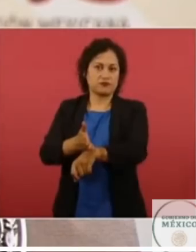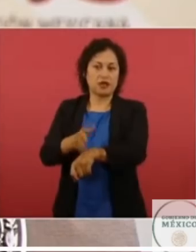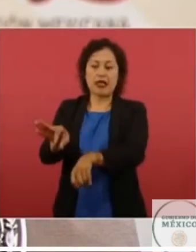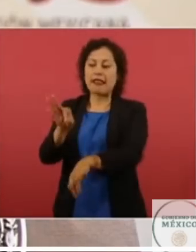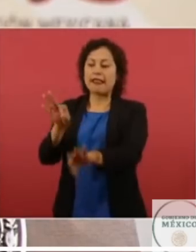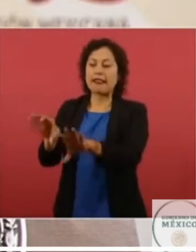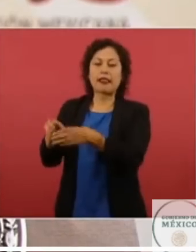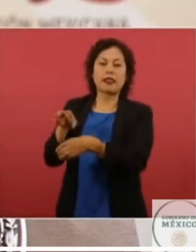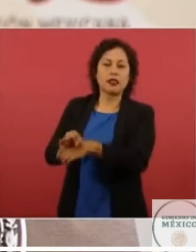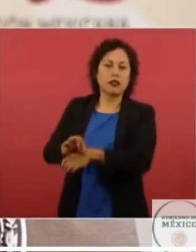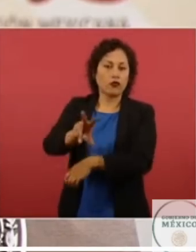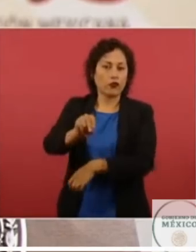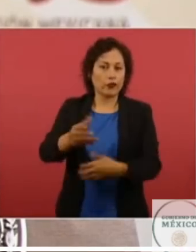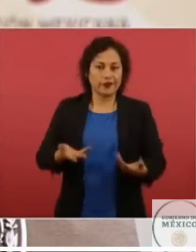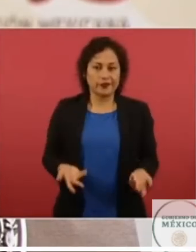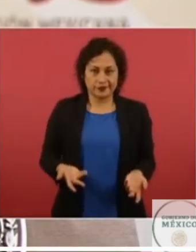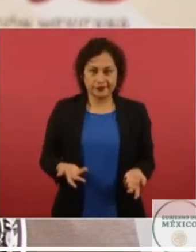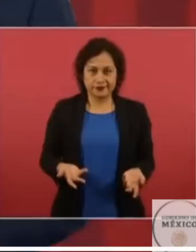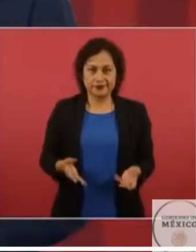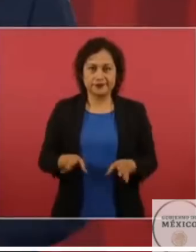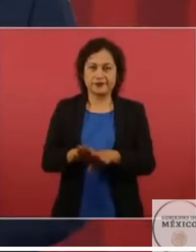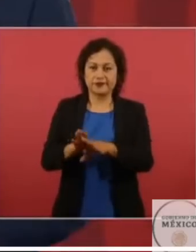y nada de componendas.